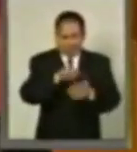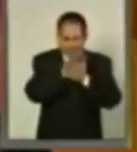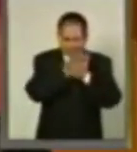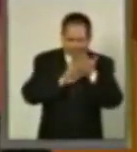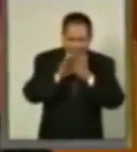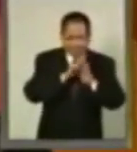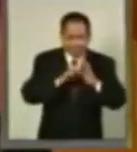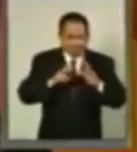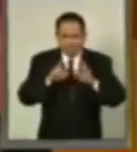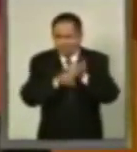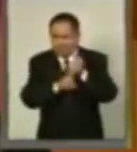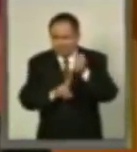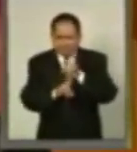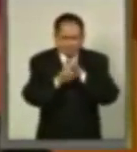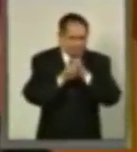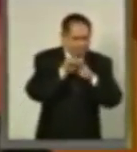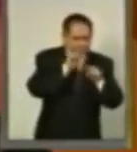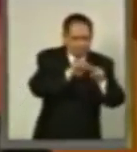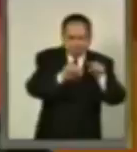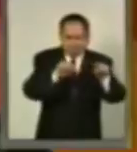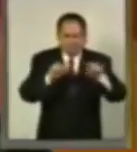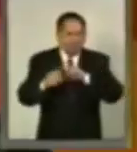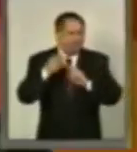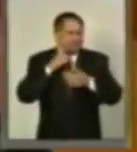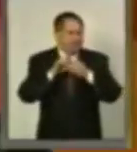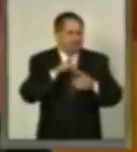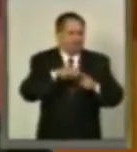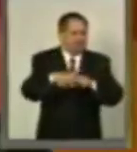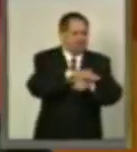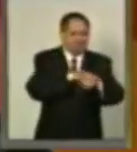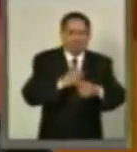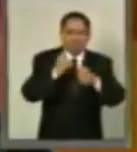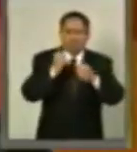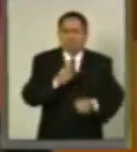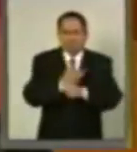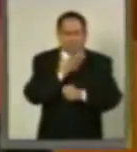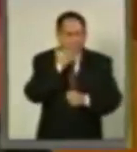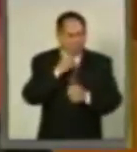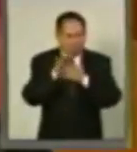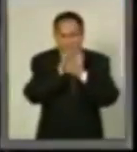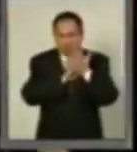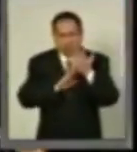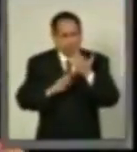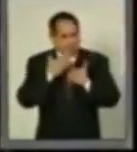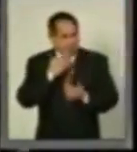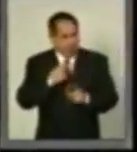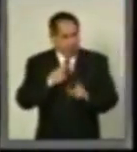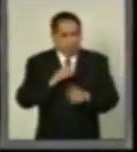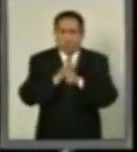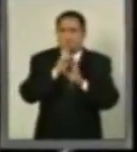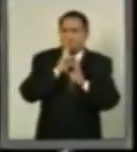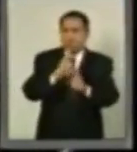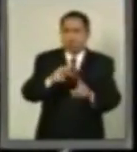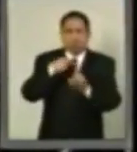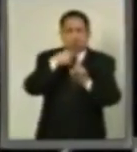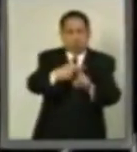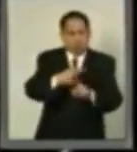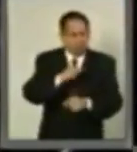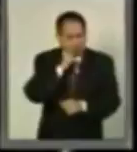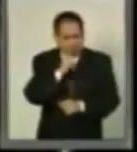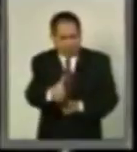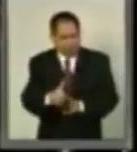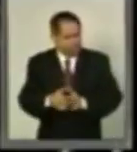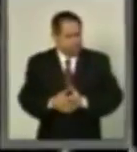las problemáticas torales de la política y la seguridad de nuestro país. Y digo esto